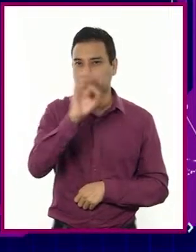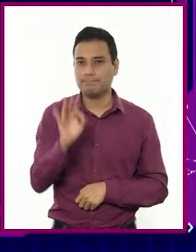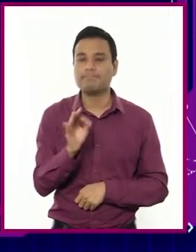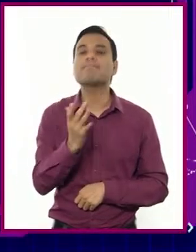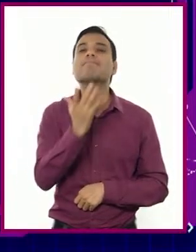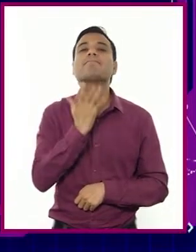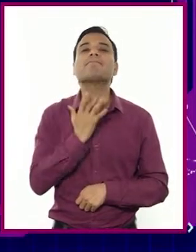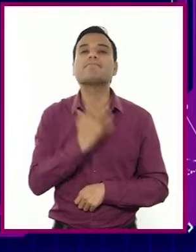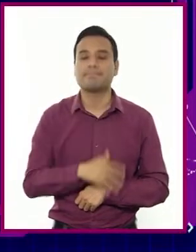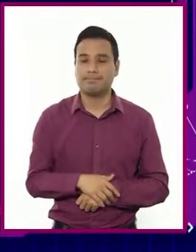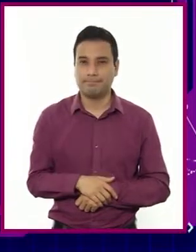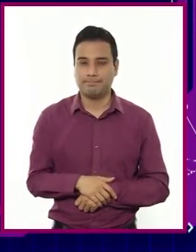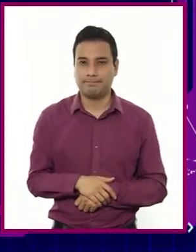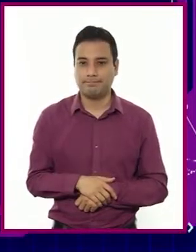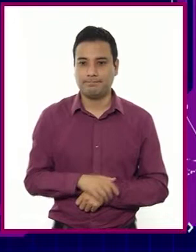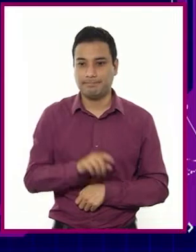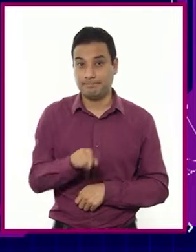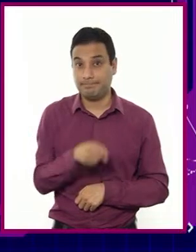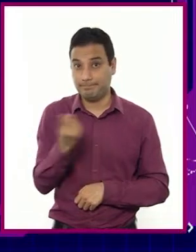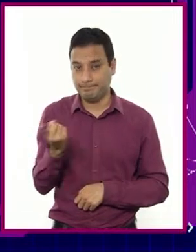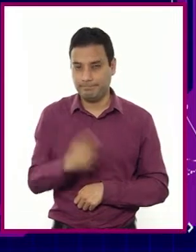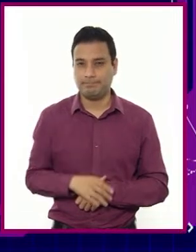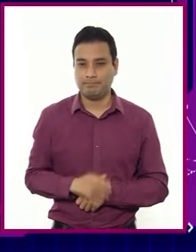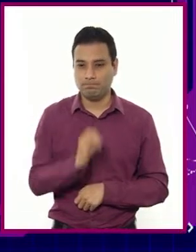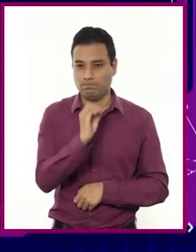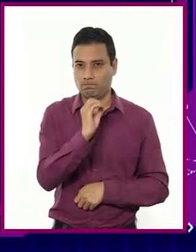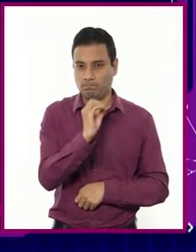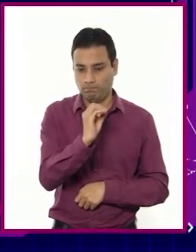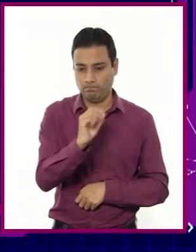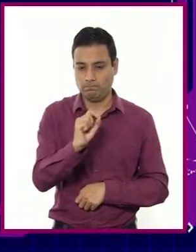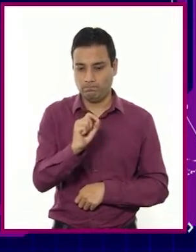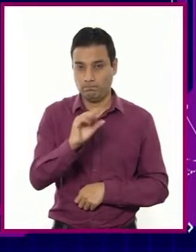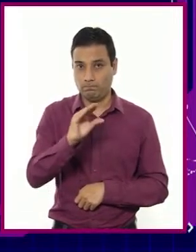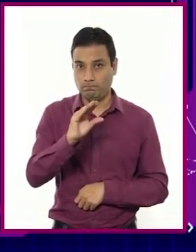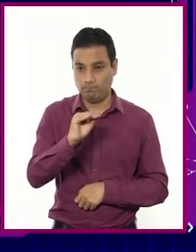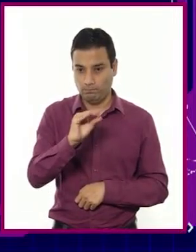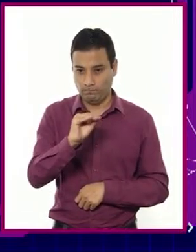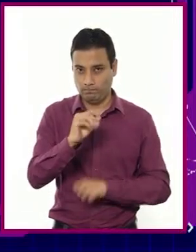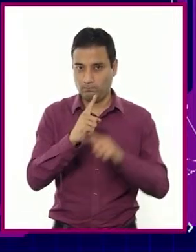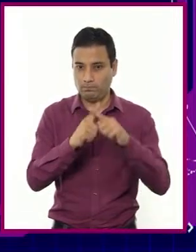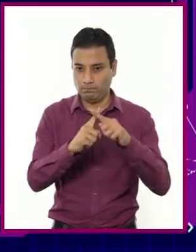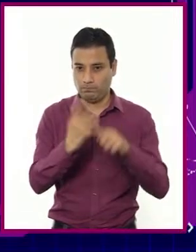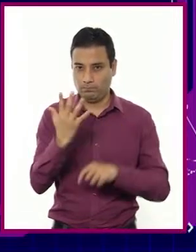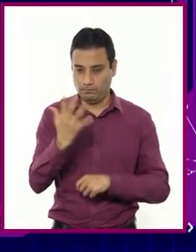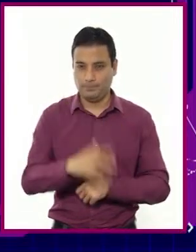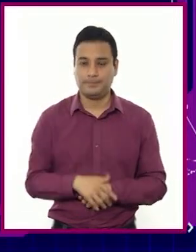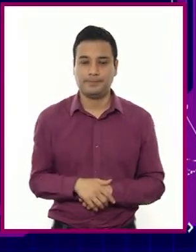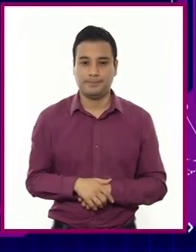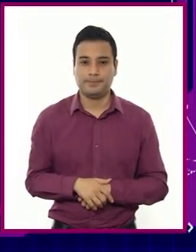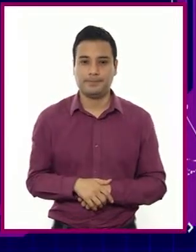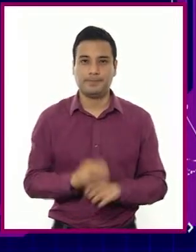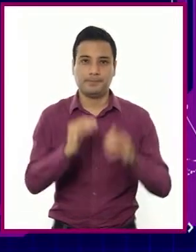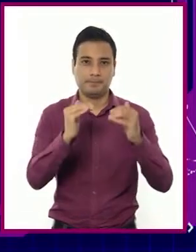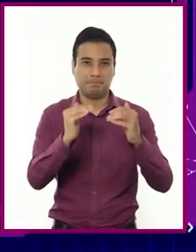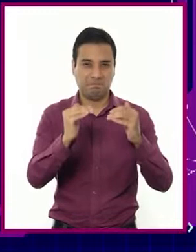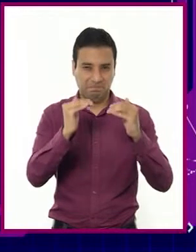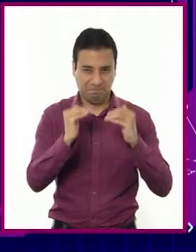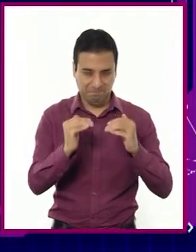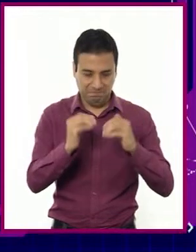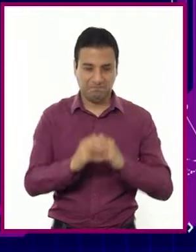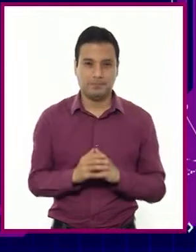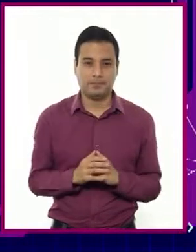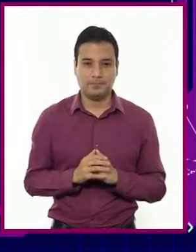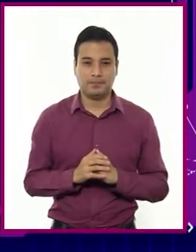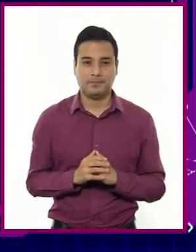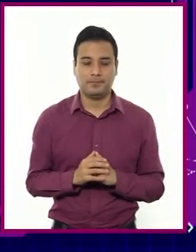del 90%, de lo cual se obtiene la expresión 0.90 por 5. para calcular la cantidad